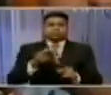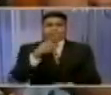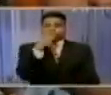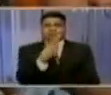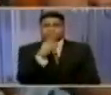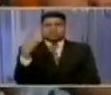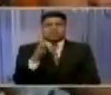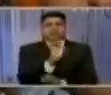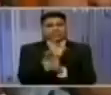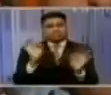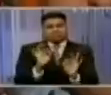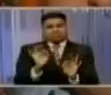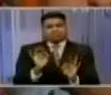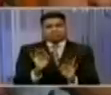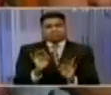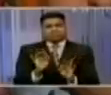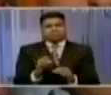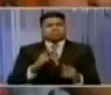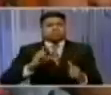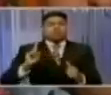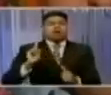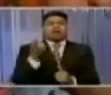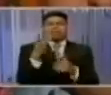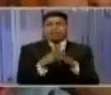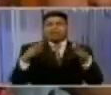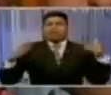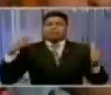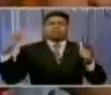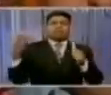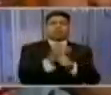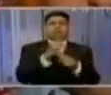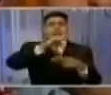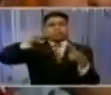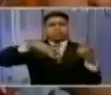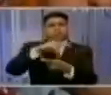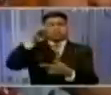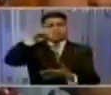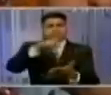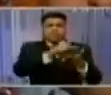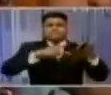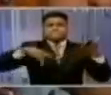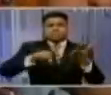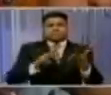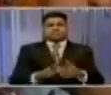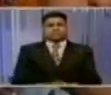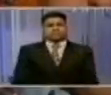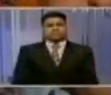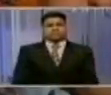uno de los grandes logros de la revolución en esta etapa de batalla.